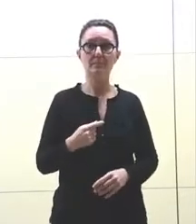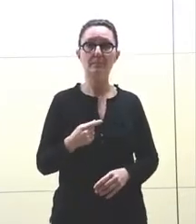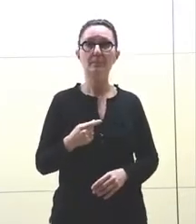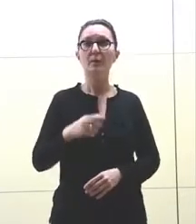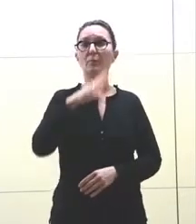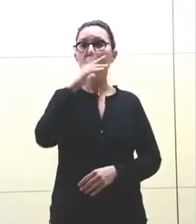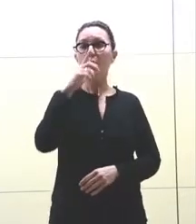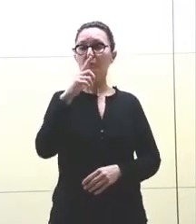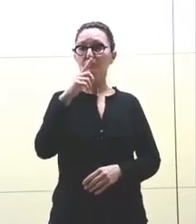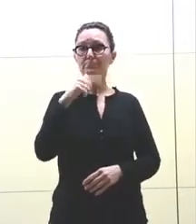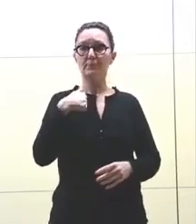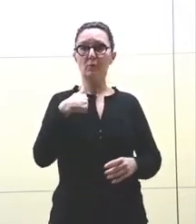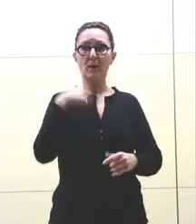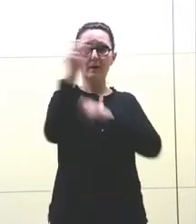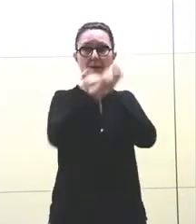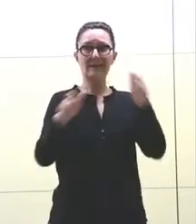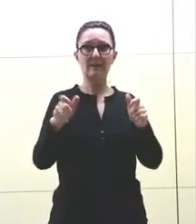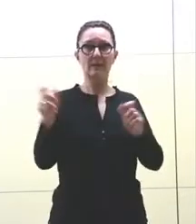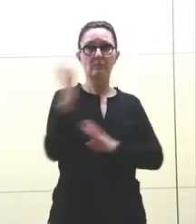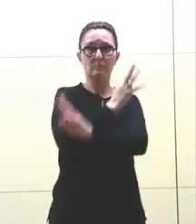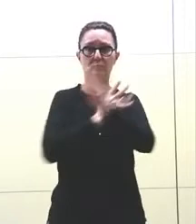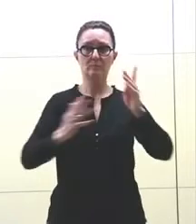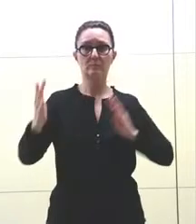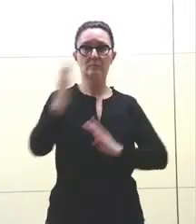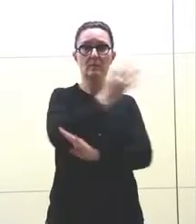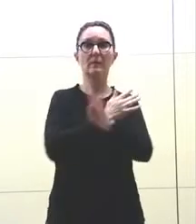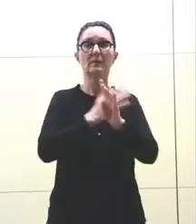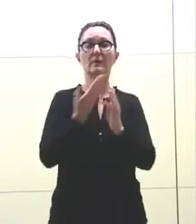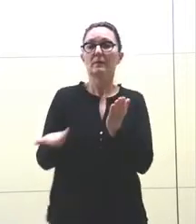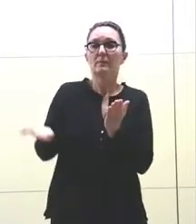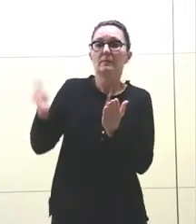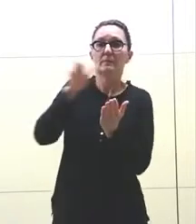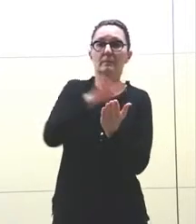la susceptibilidad de la población, y tiene una letalidad